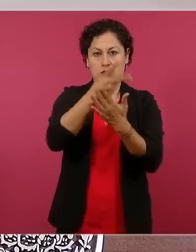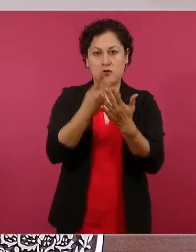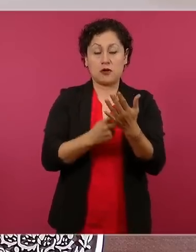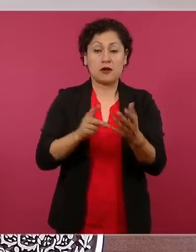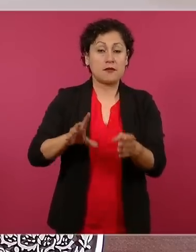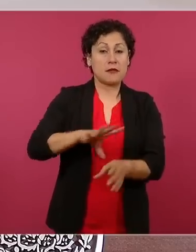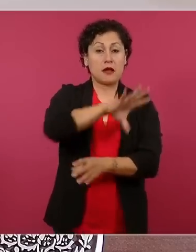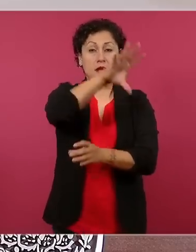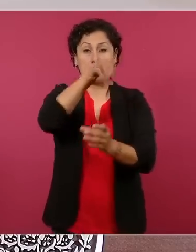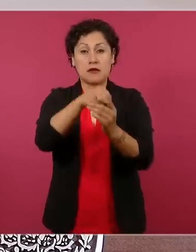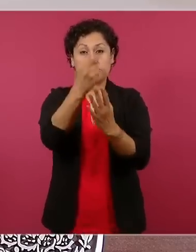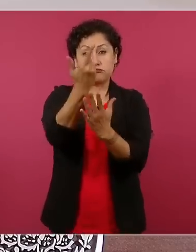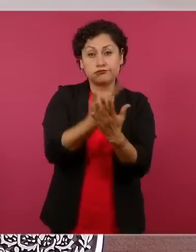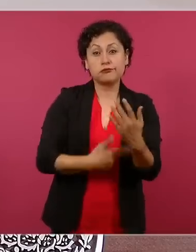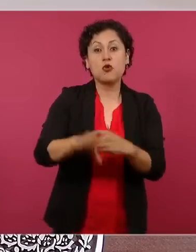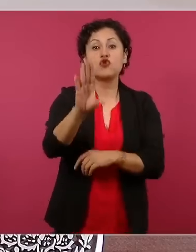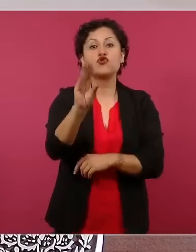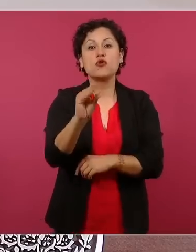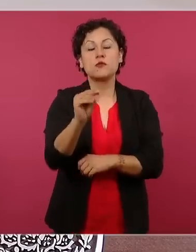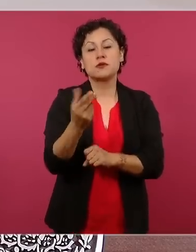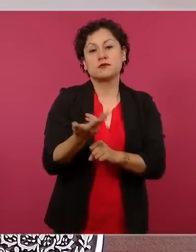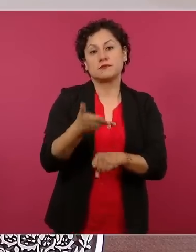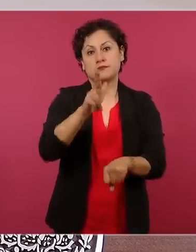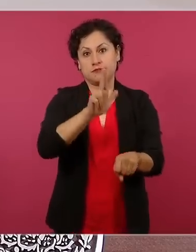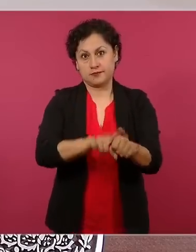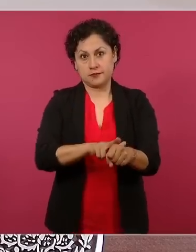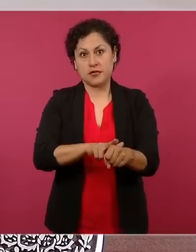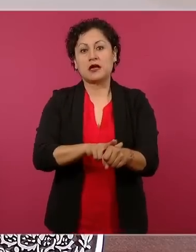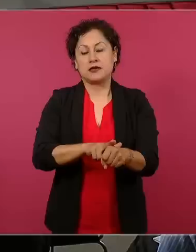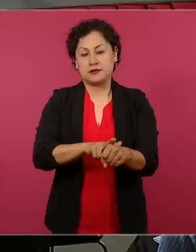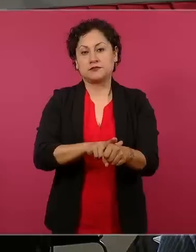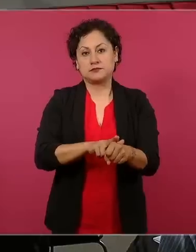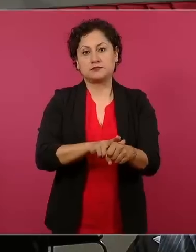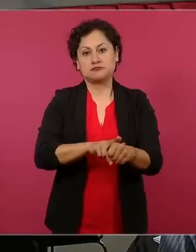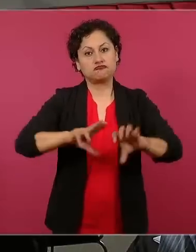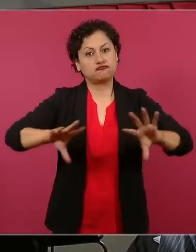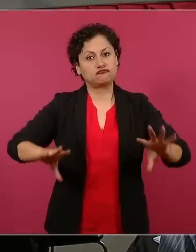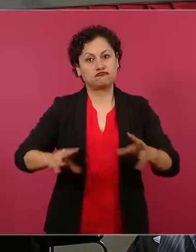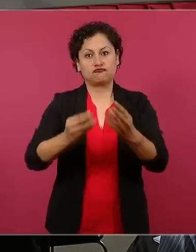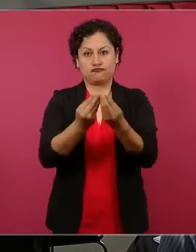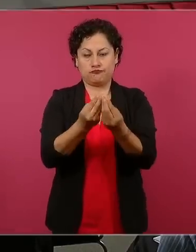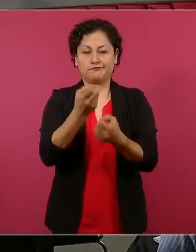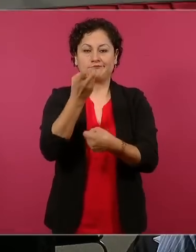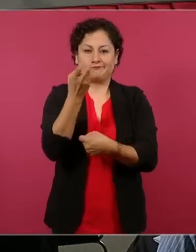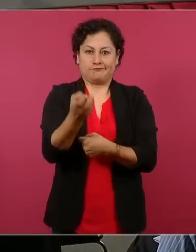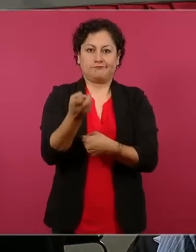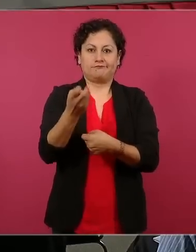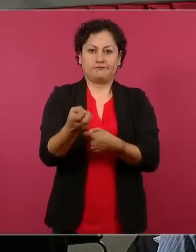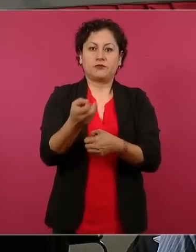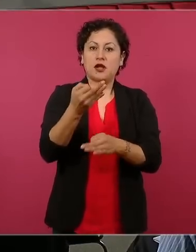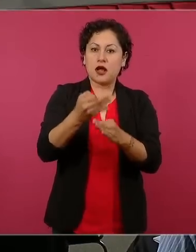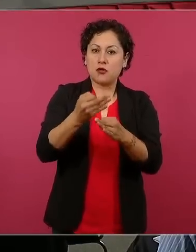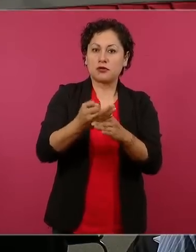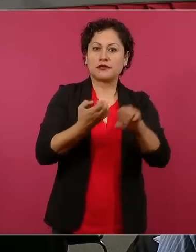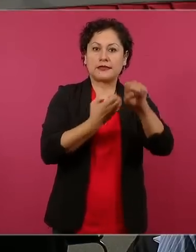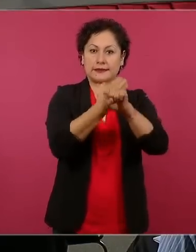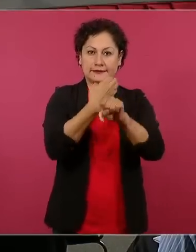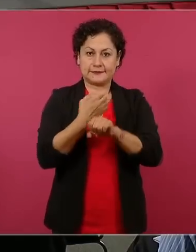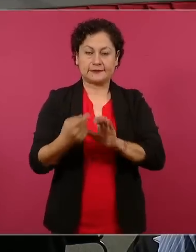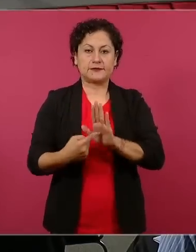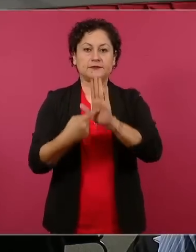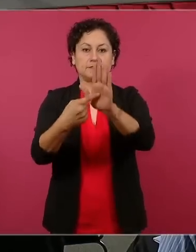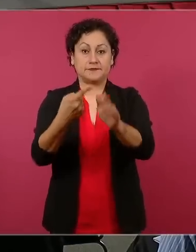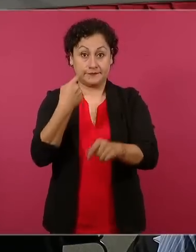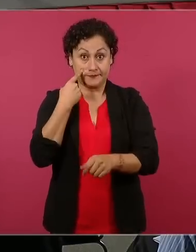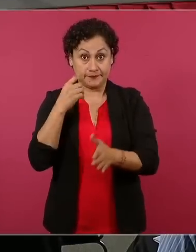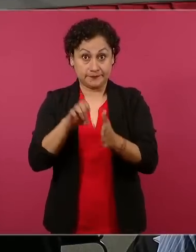hospitales adicionales a los que ya se tenían al inicio de la administración. Vamos viendo estado por estado. En Aguascalientes, por ejemplo,